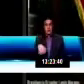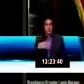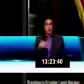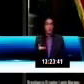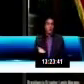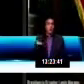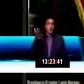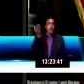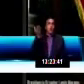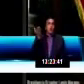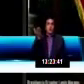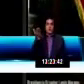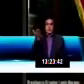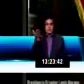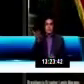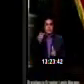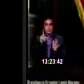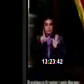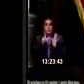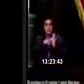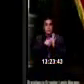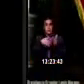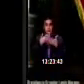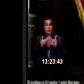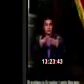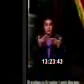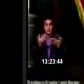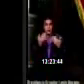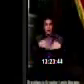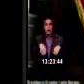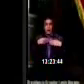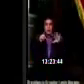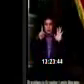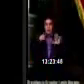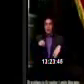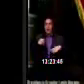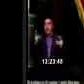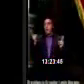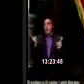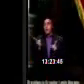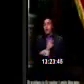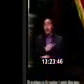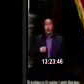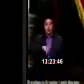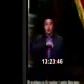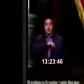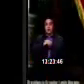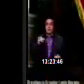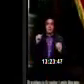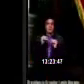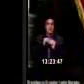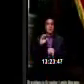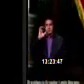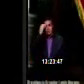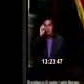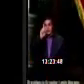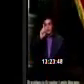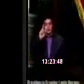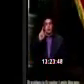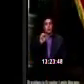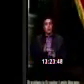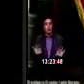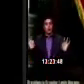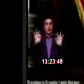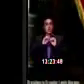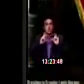alto. Y en estos dramáticos, porque han sido dramáticos 6 meses, nuestra principal preocupación ha sido la salud y